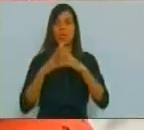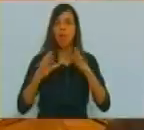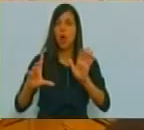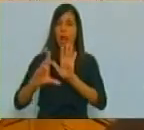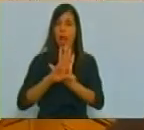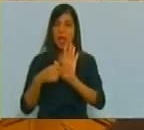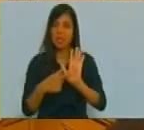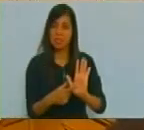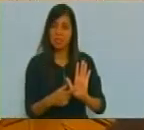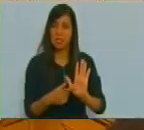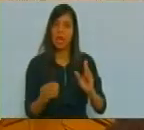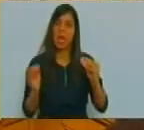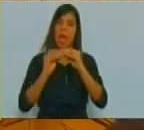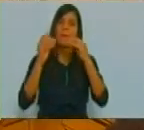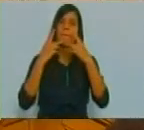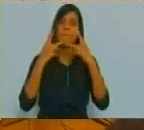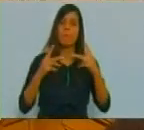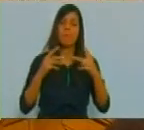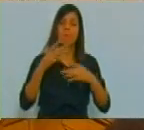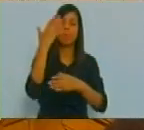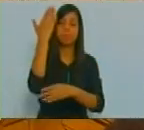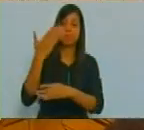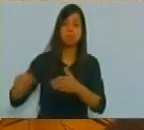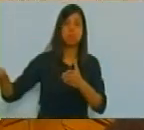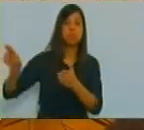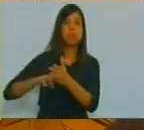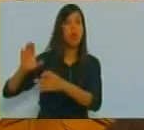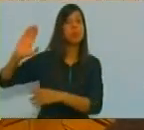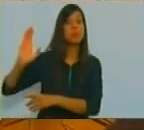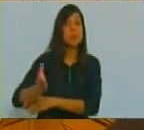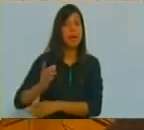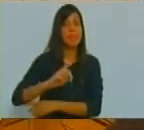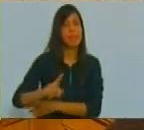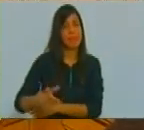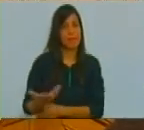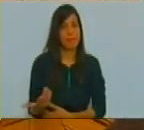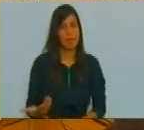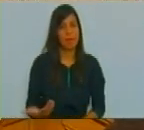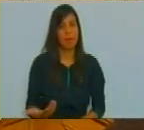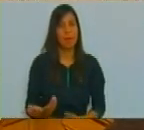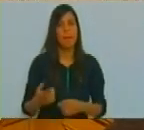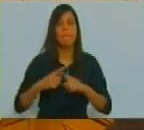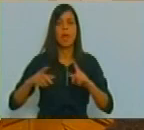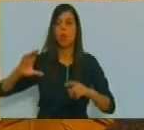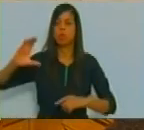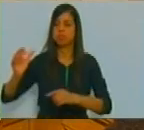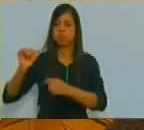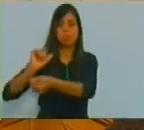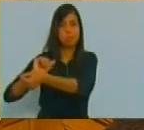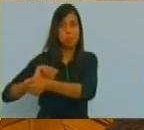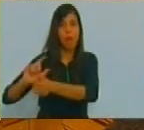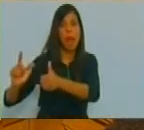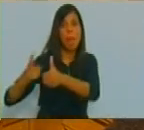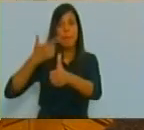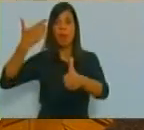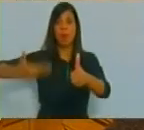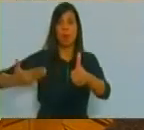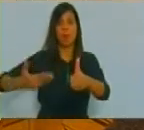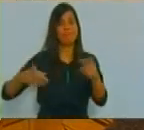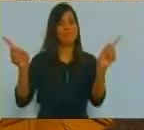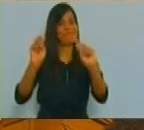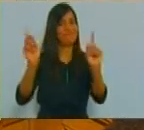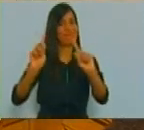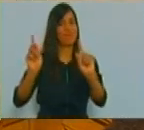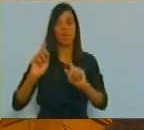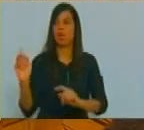tienen un carácter punitivo no es menos cierto que lo punitivo no es lo más importante nosotros tenemos debemos y tenemos